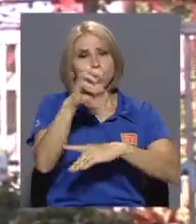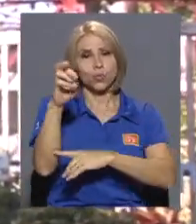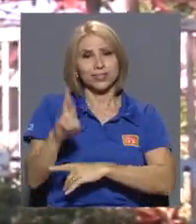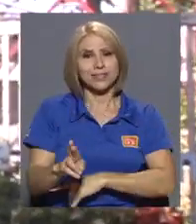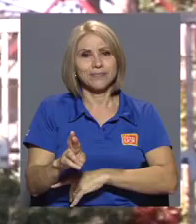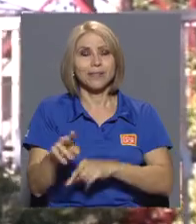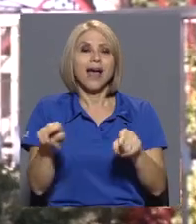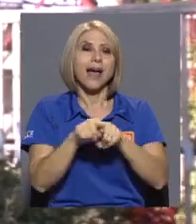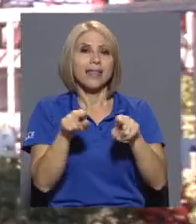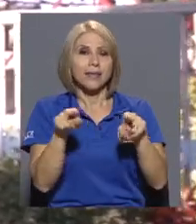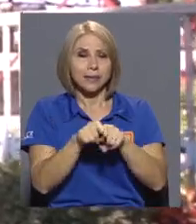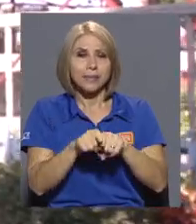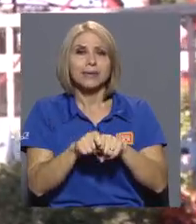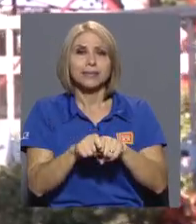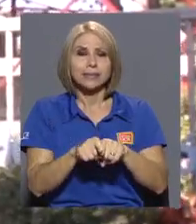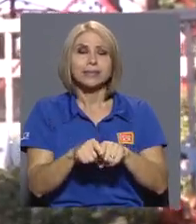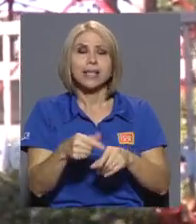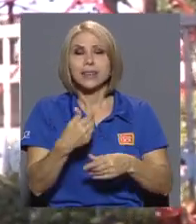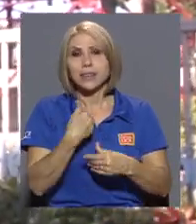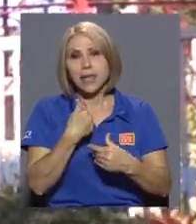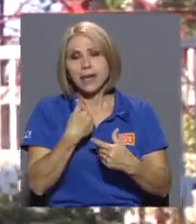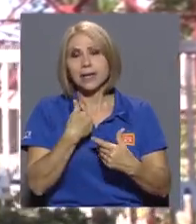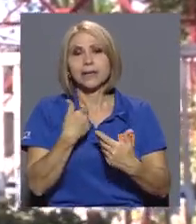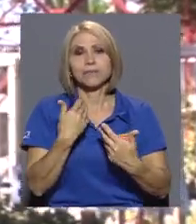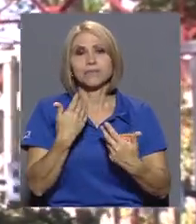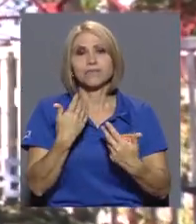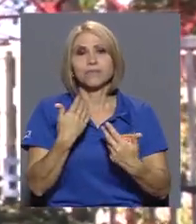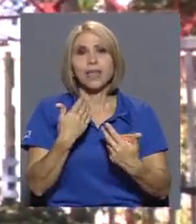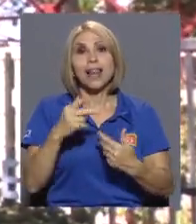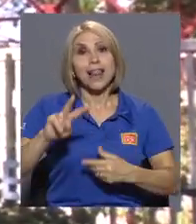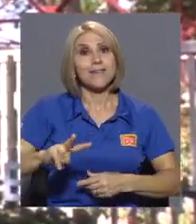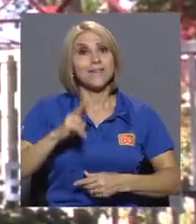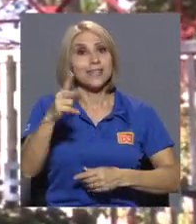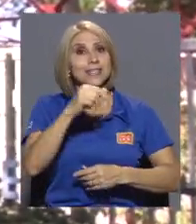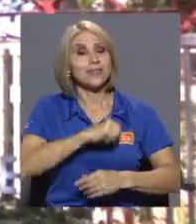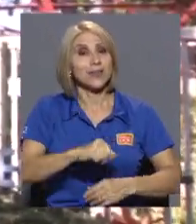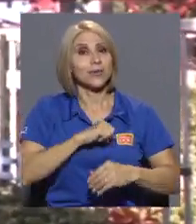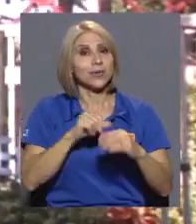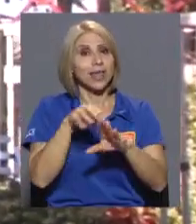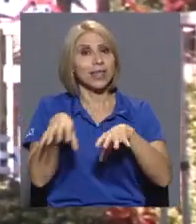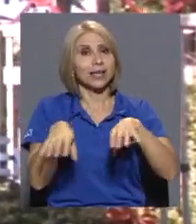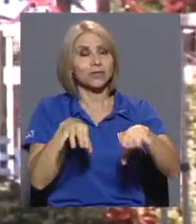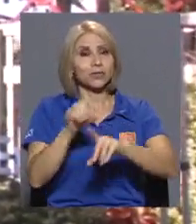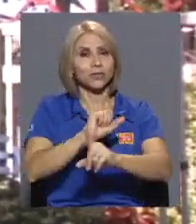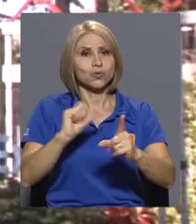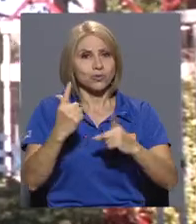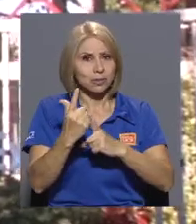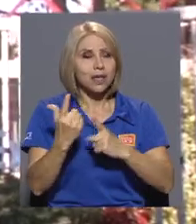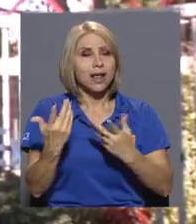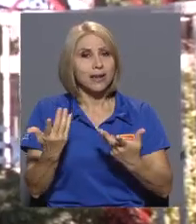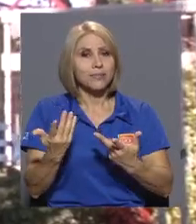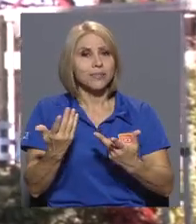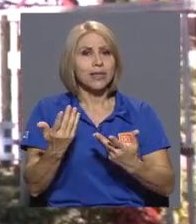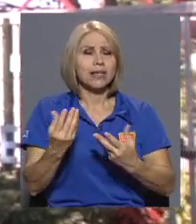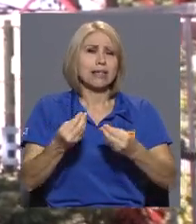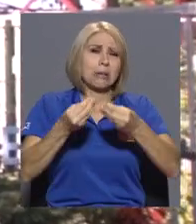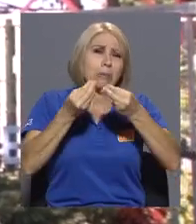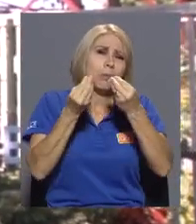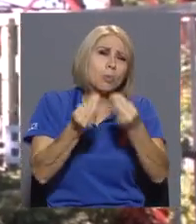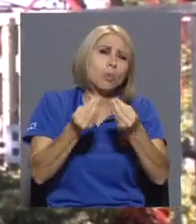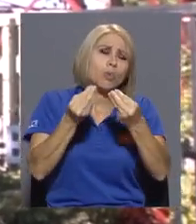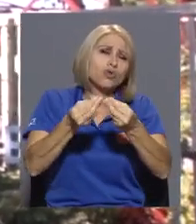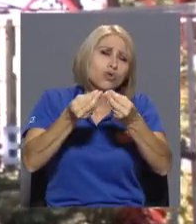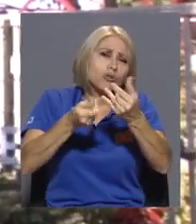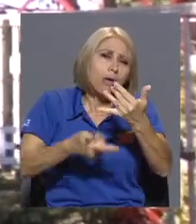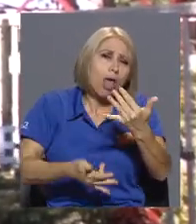además que tiene un la directoria de acción social que ha hecho una infinidad de proyectos